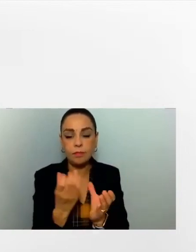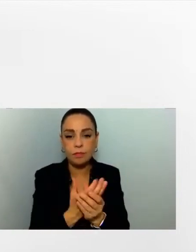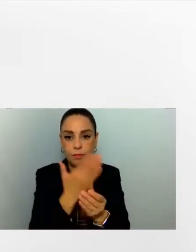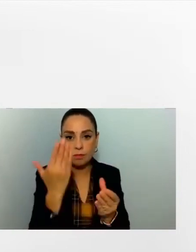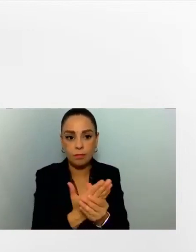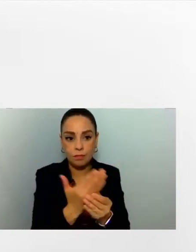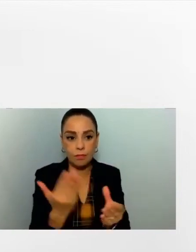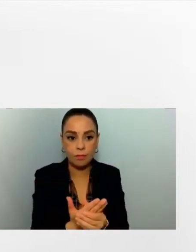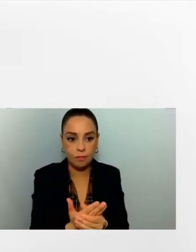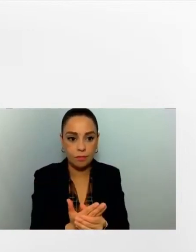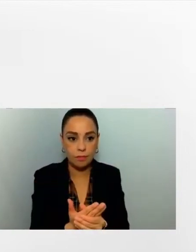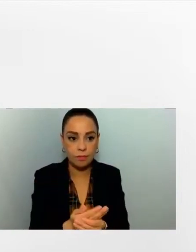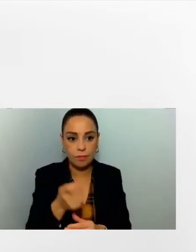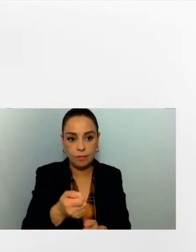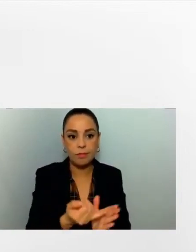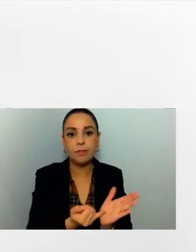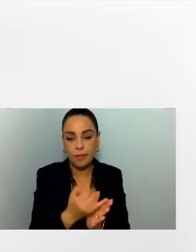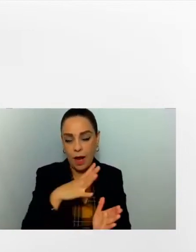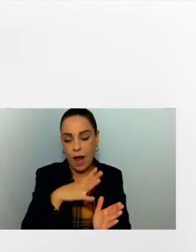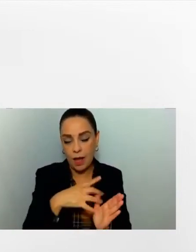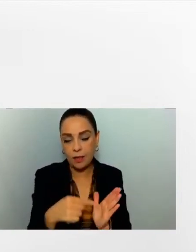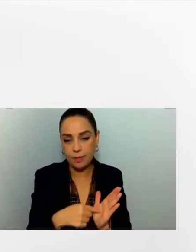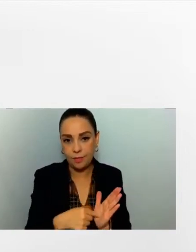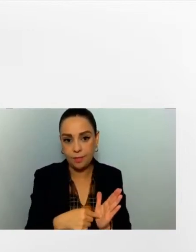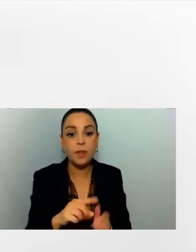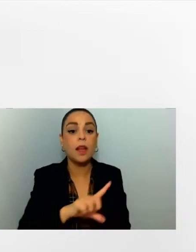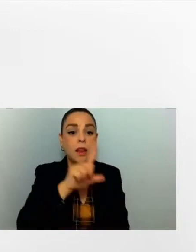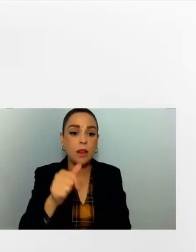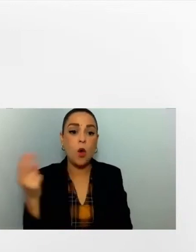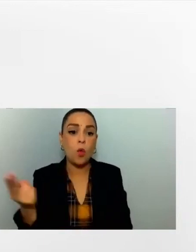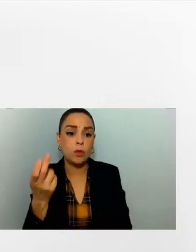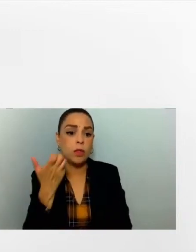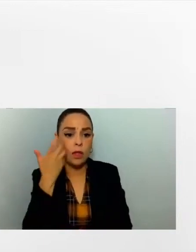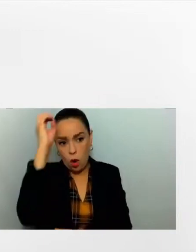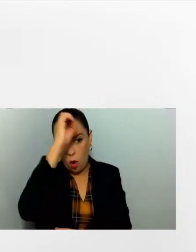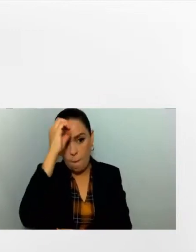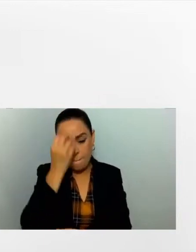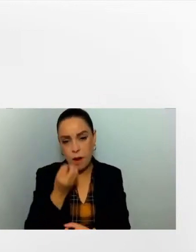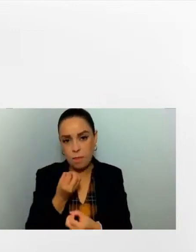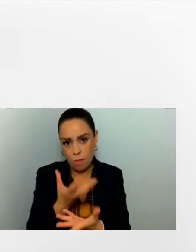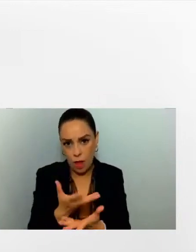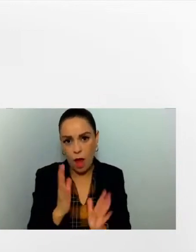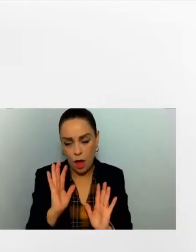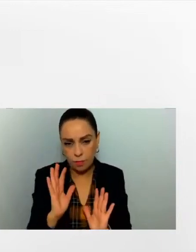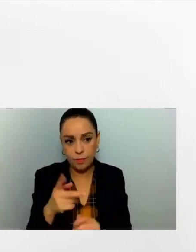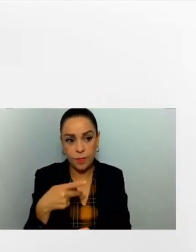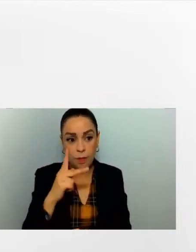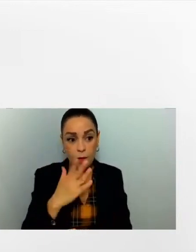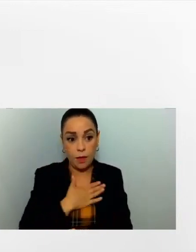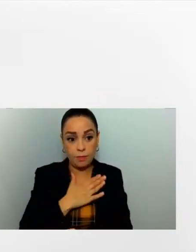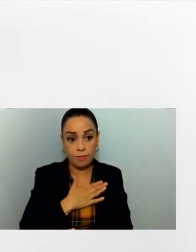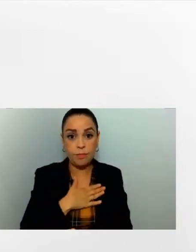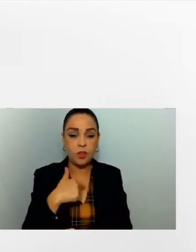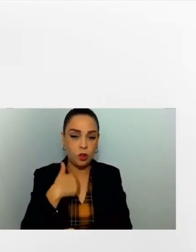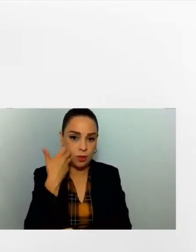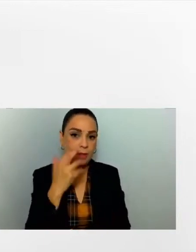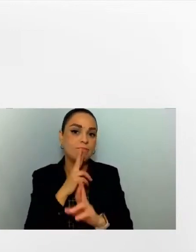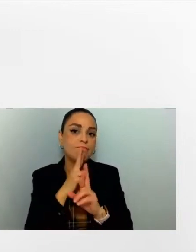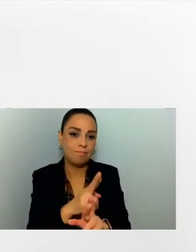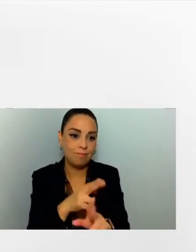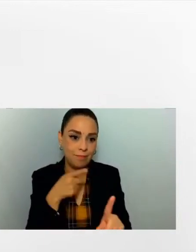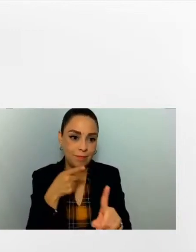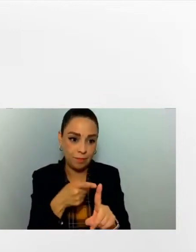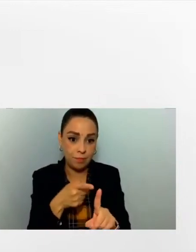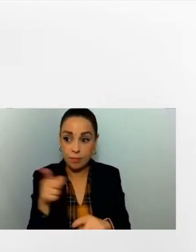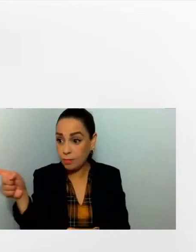evitar y después ustedes pueden dar su comentario, pero me gustaría como responderla yo por favor, si no